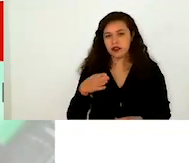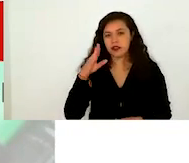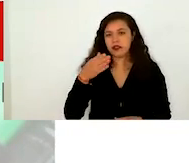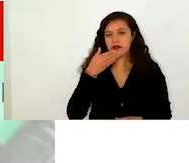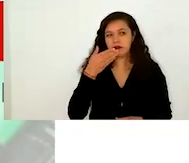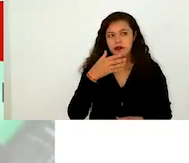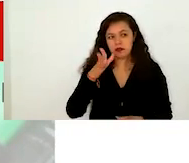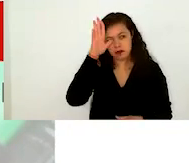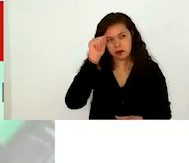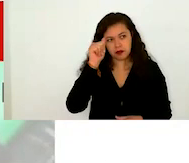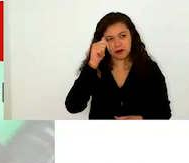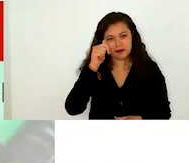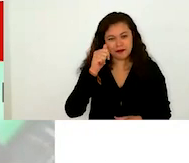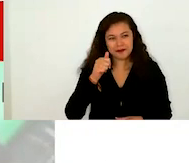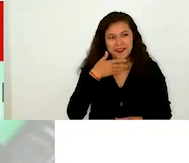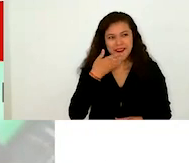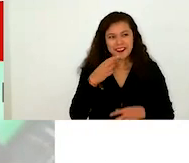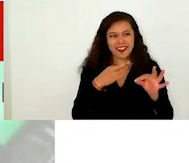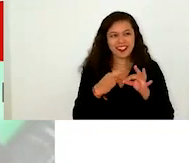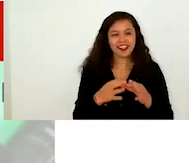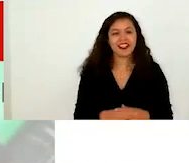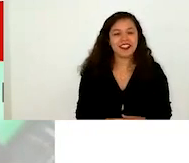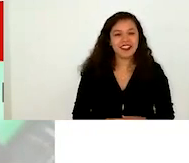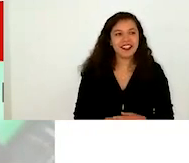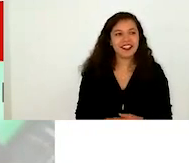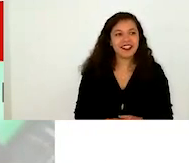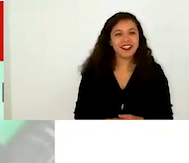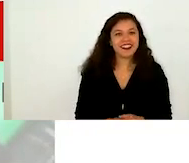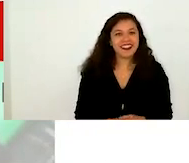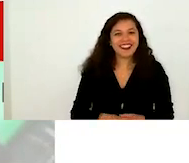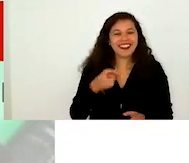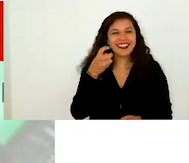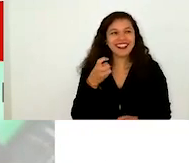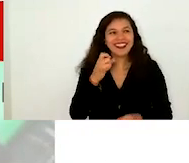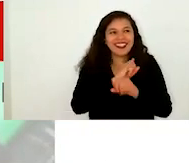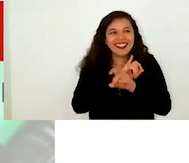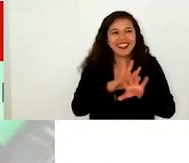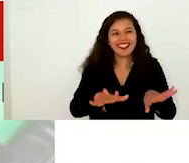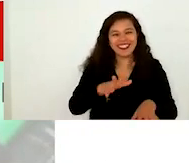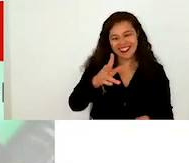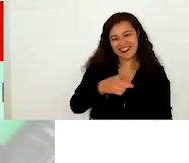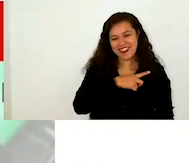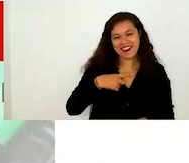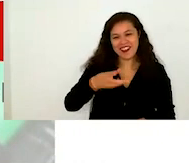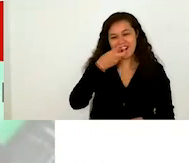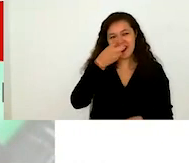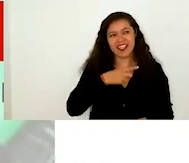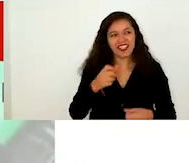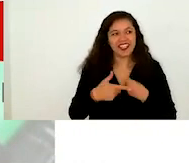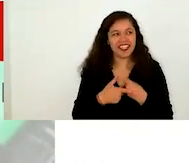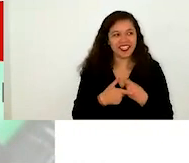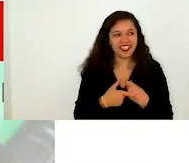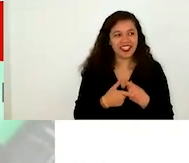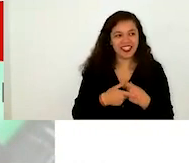a repetir las mismas ideas perfecto si es repetir esa información es repetir lo que me quieres decir es esto